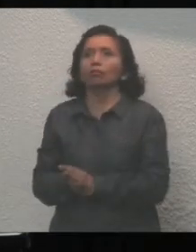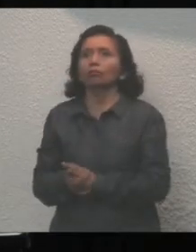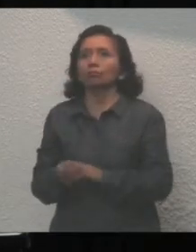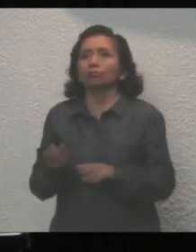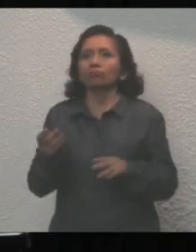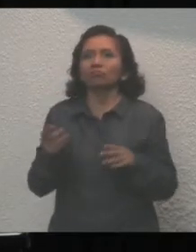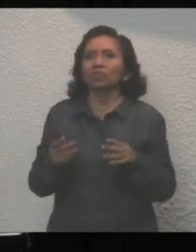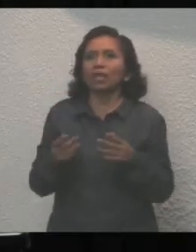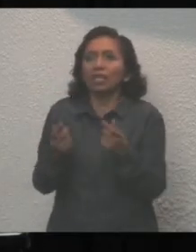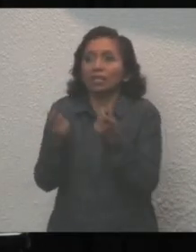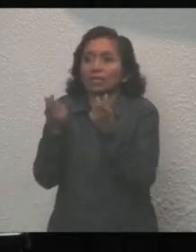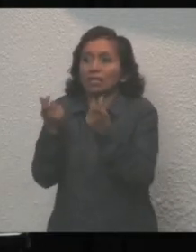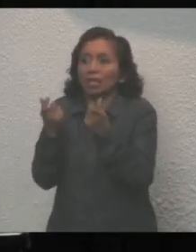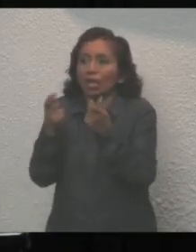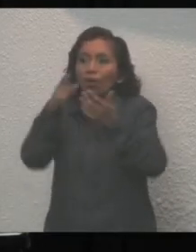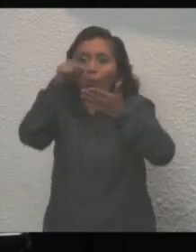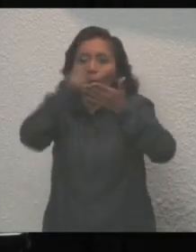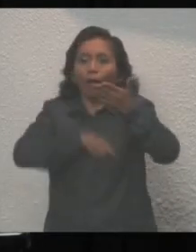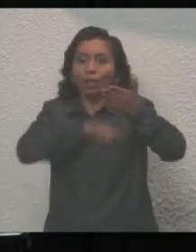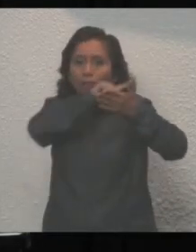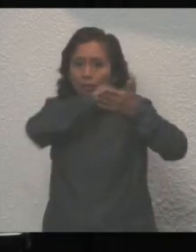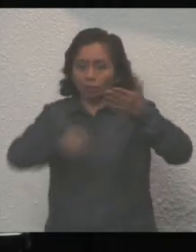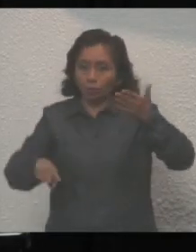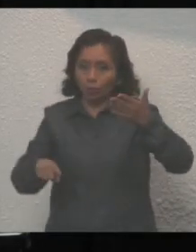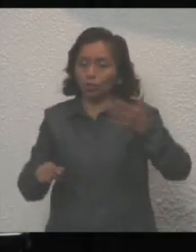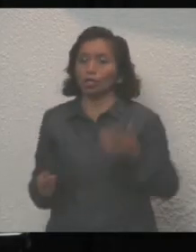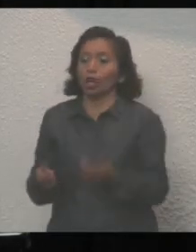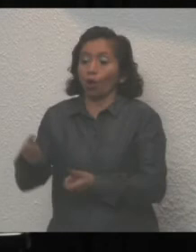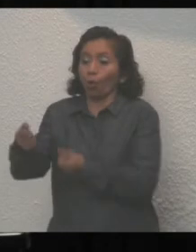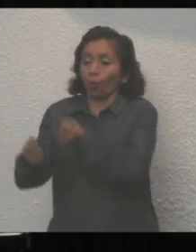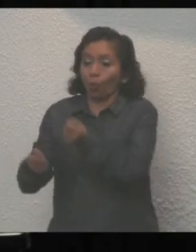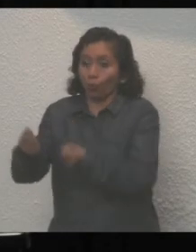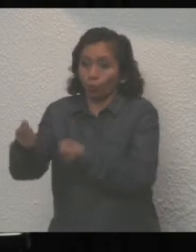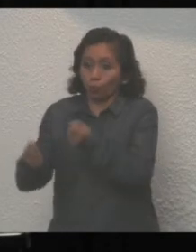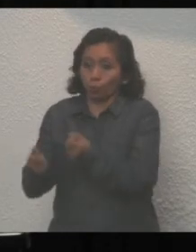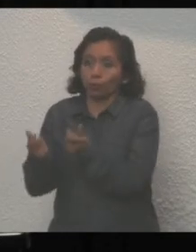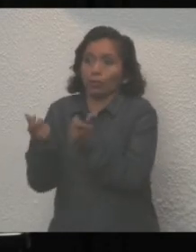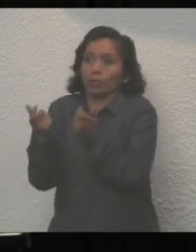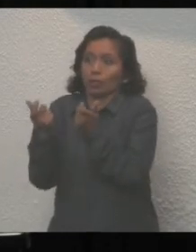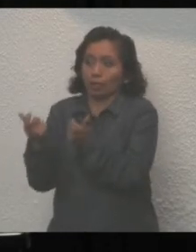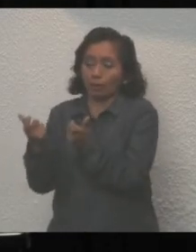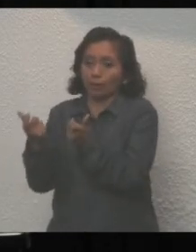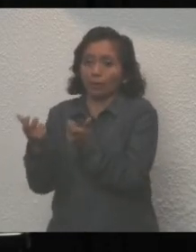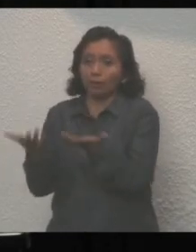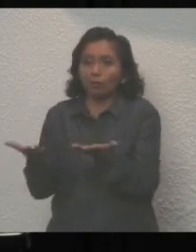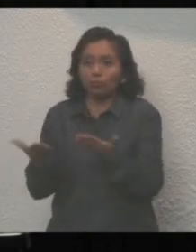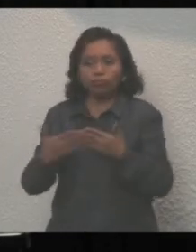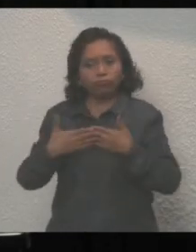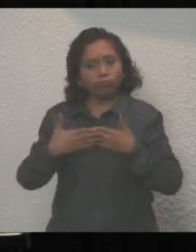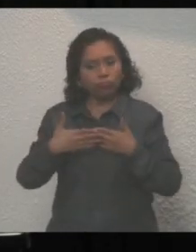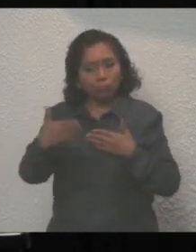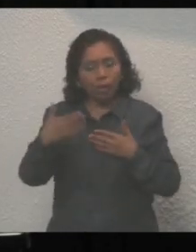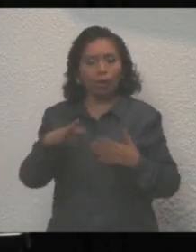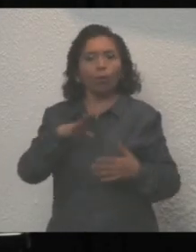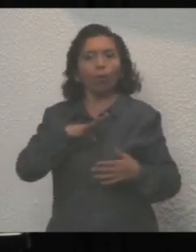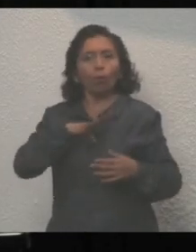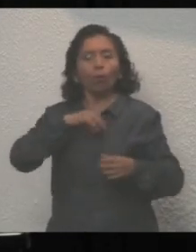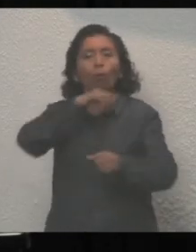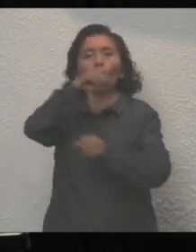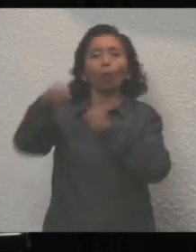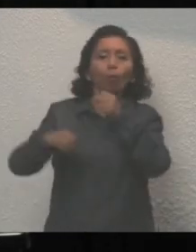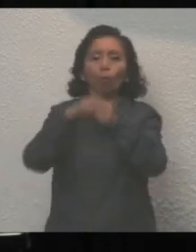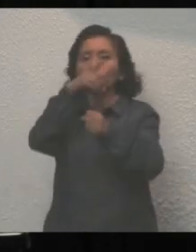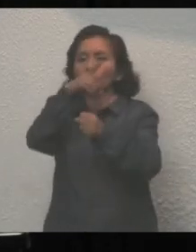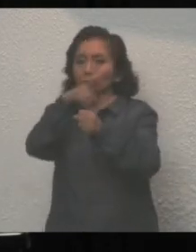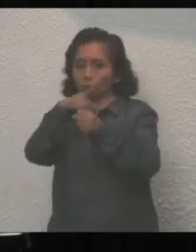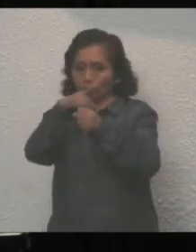de fideicomisos y el buen manejo y adjudicación de contratos han dado la oportunidad para